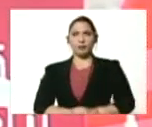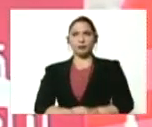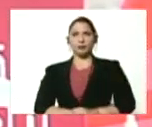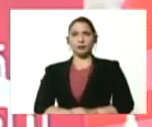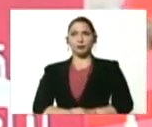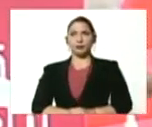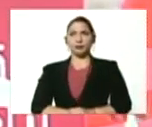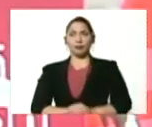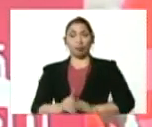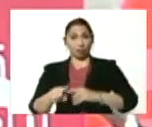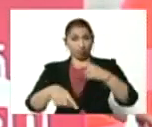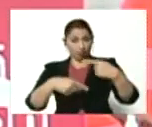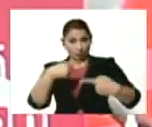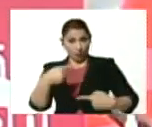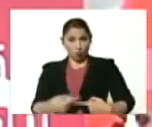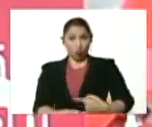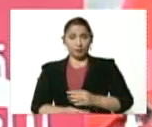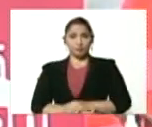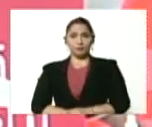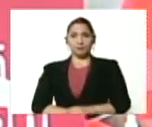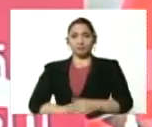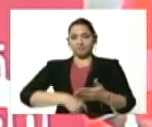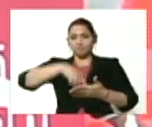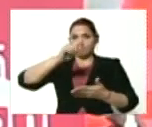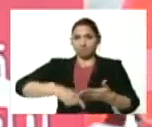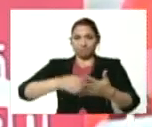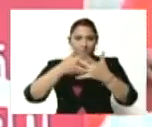después aparece este contrato